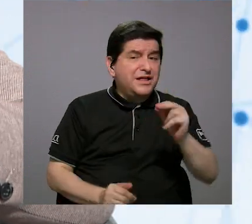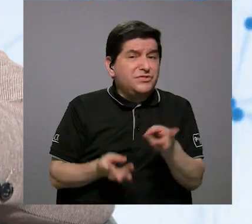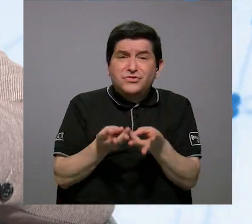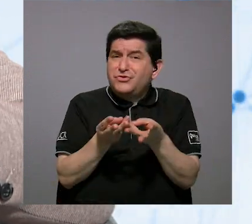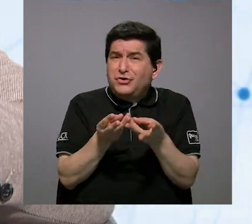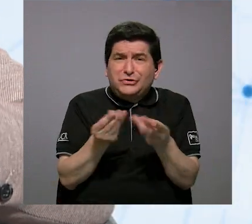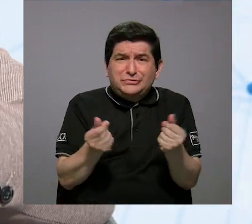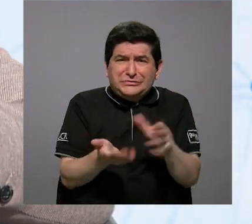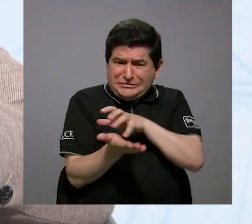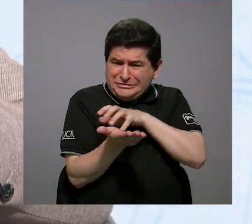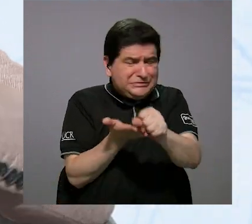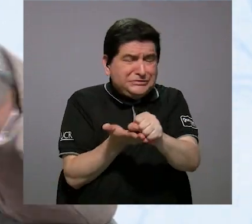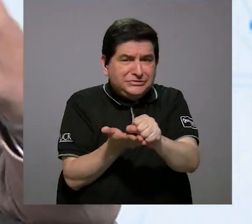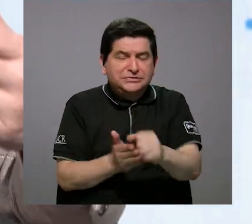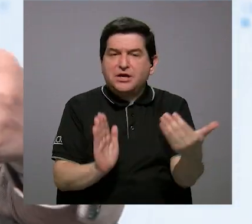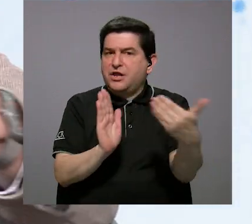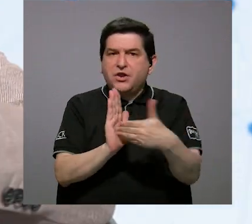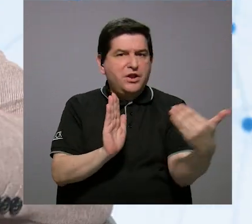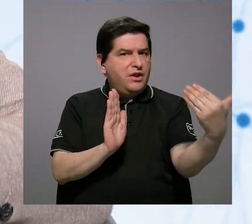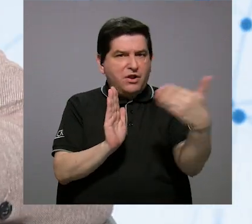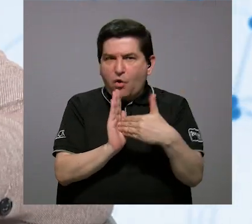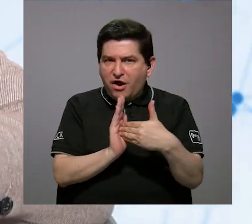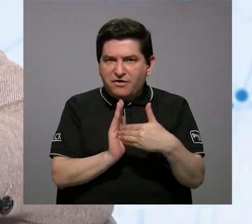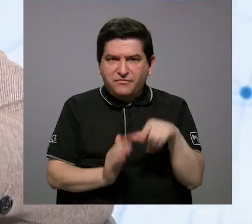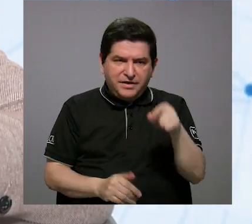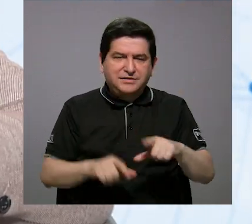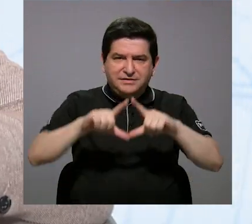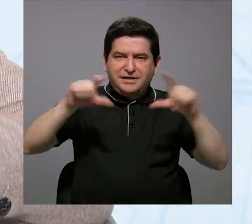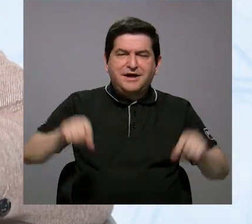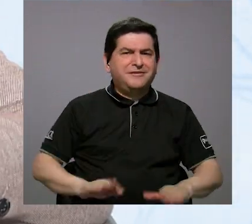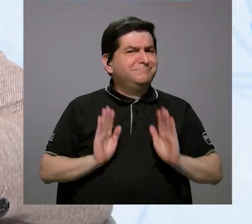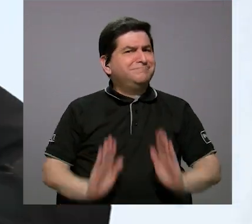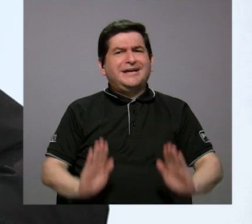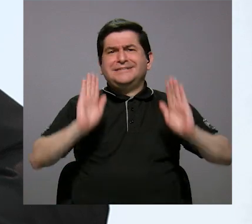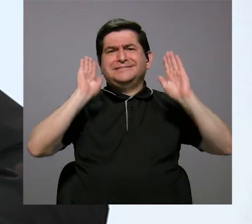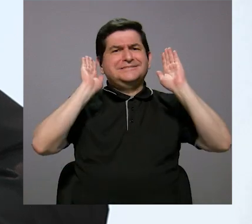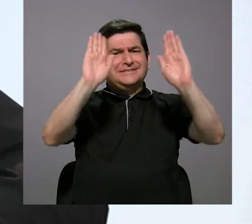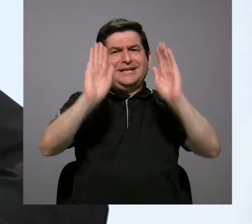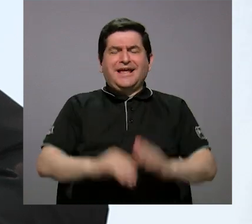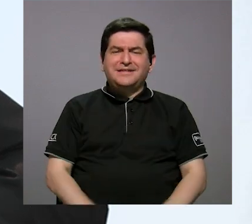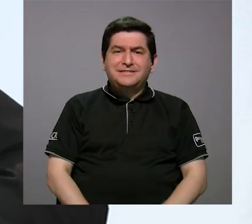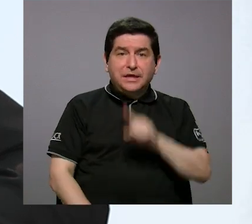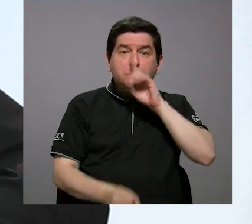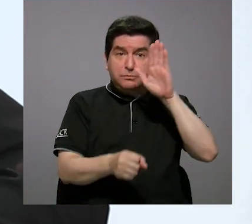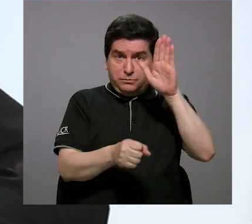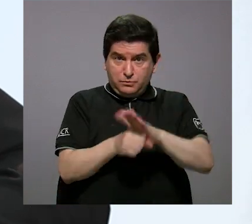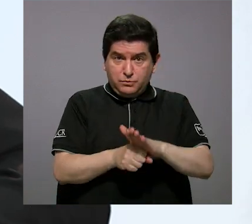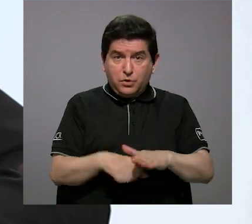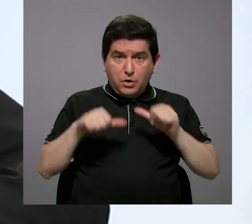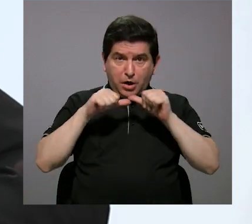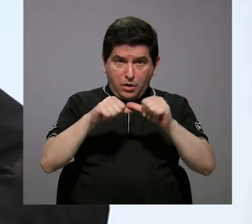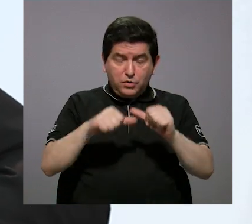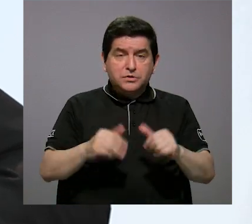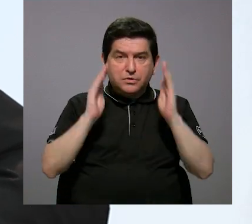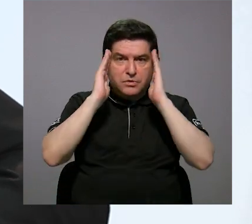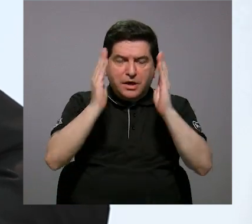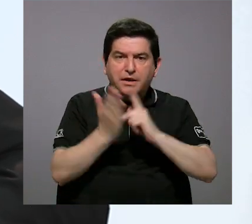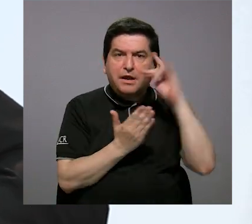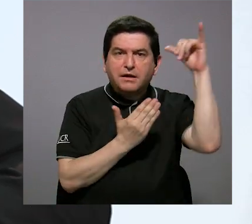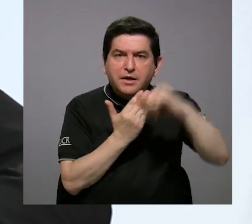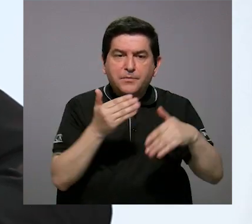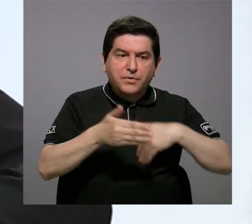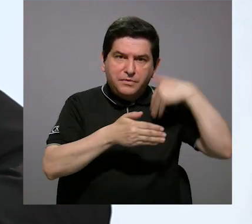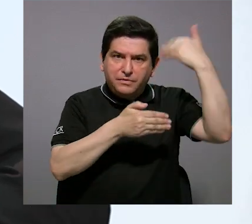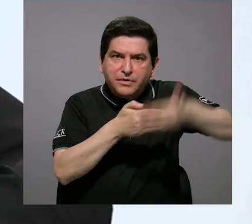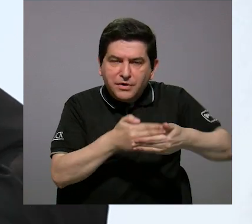destructivas, de manera que tampoco se vean afectados los Extraordinario, Benito. quedamos comprometidos a darle seguimiento a este proyecto